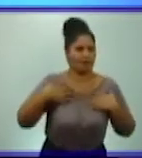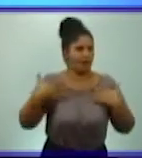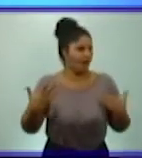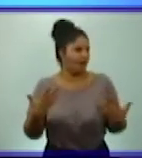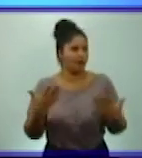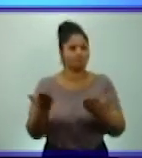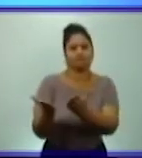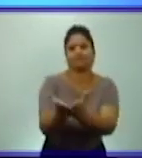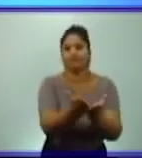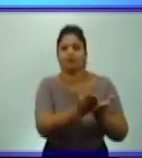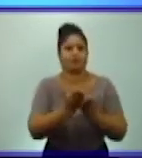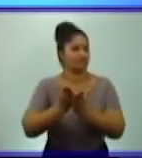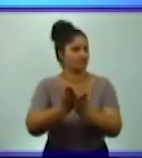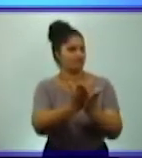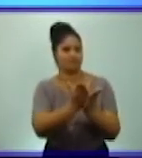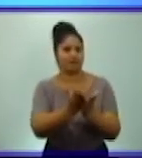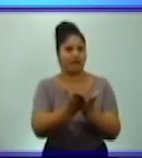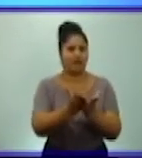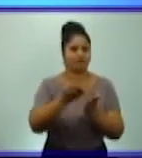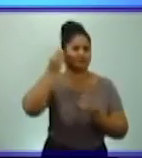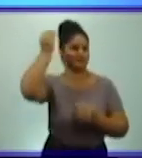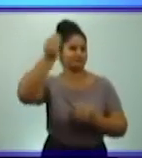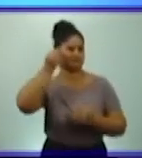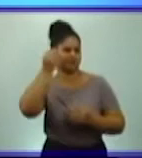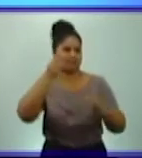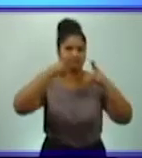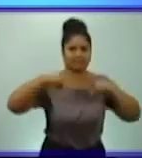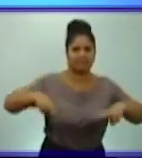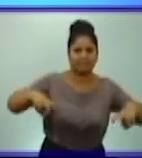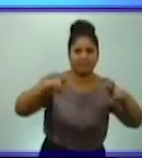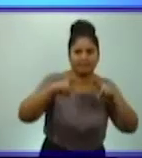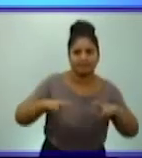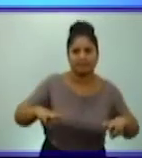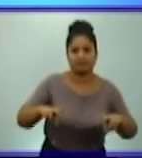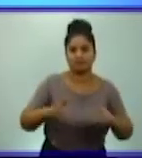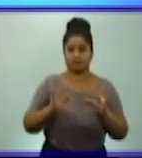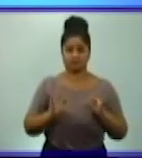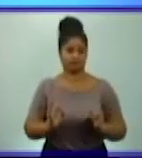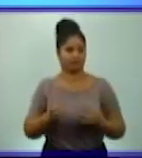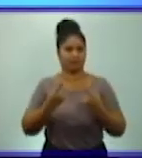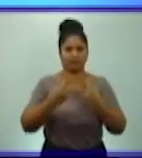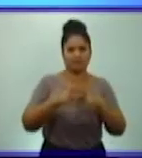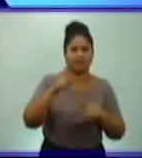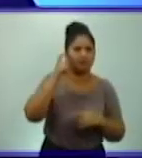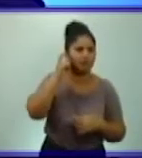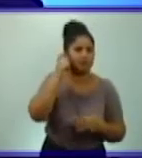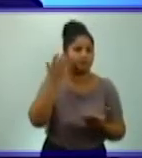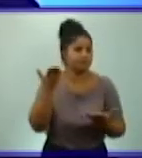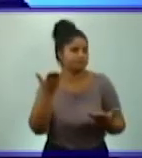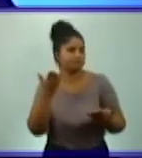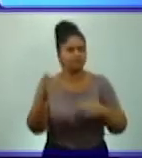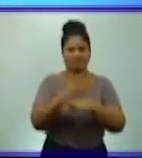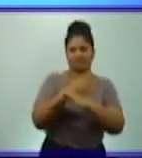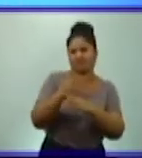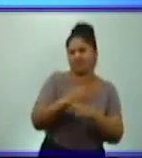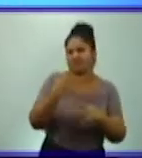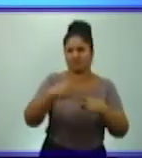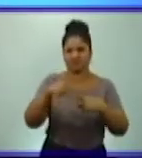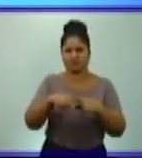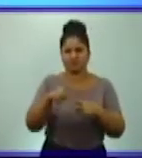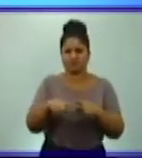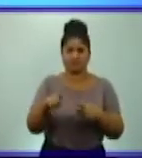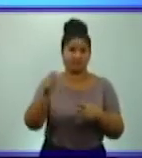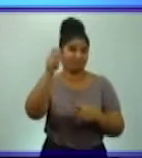la erudición, siempre encontró prohibiciones y dogmas que se lo impedían. Y nacida para ser